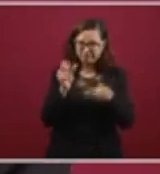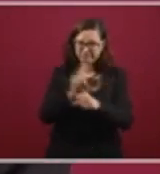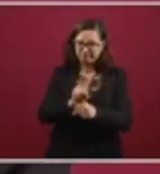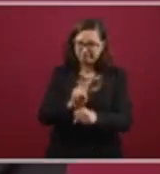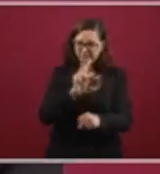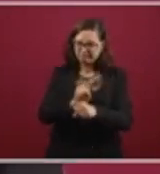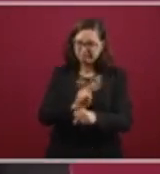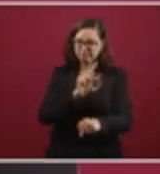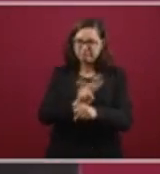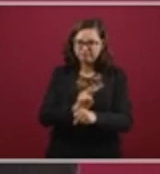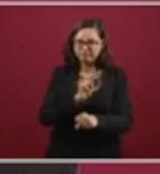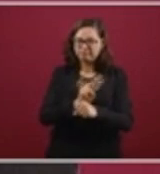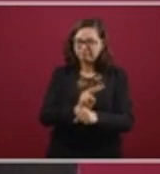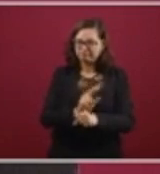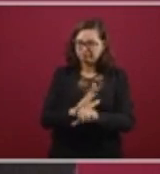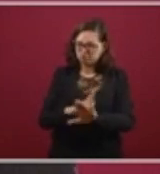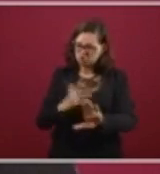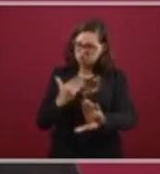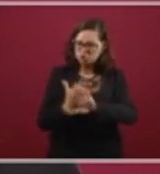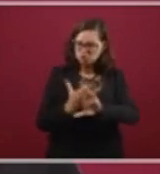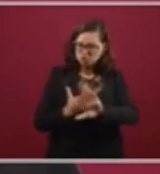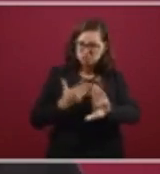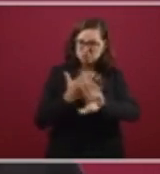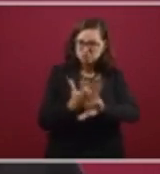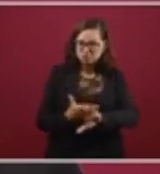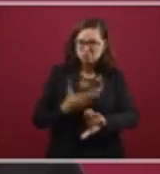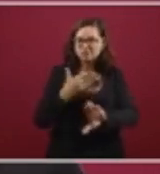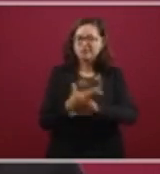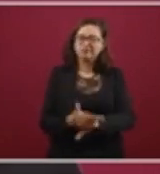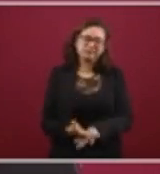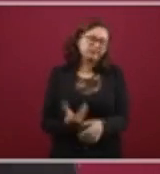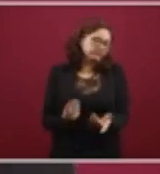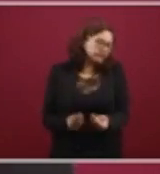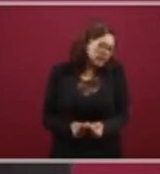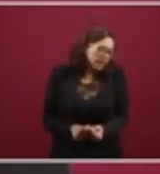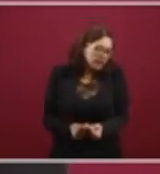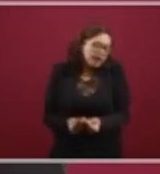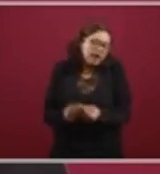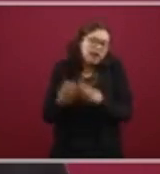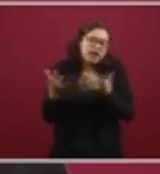se ganaron también a pulso